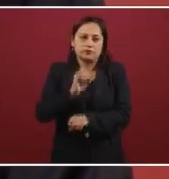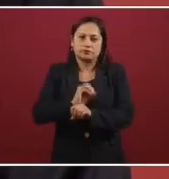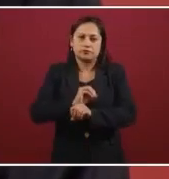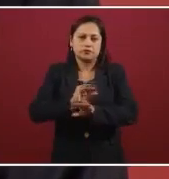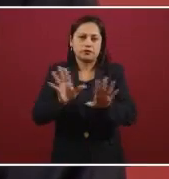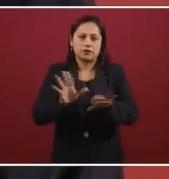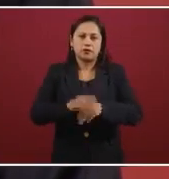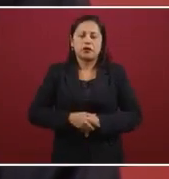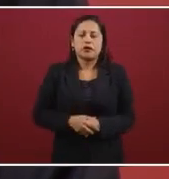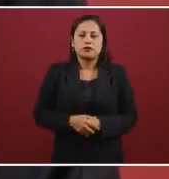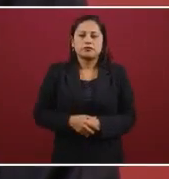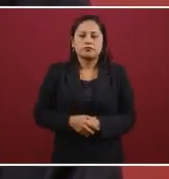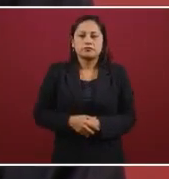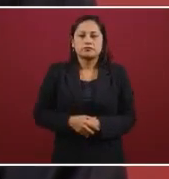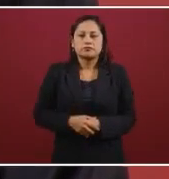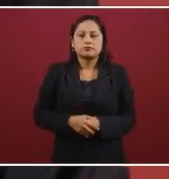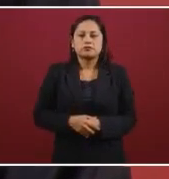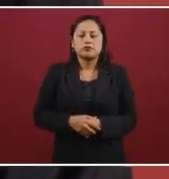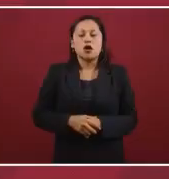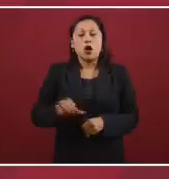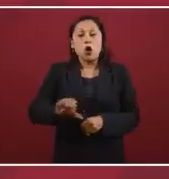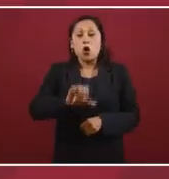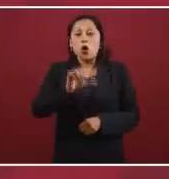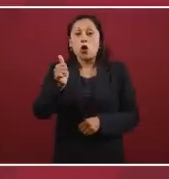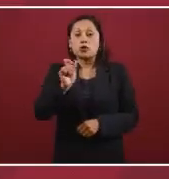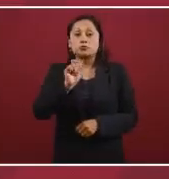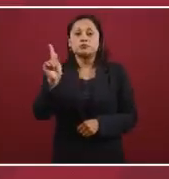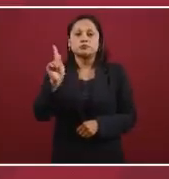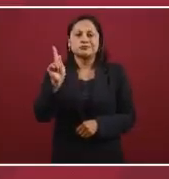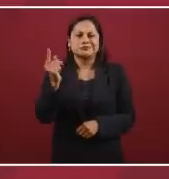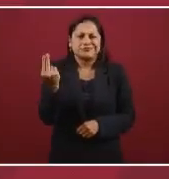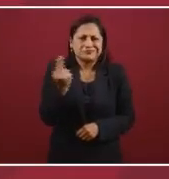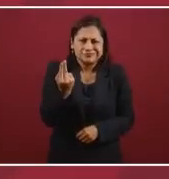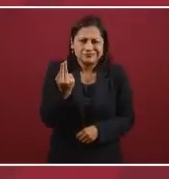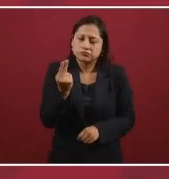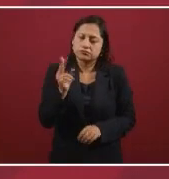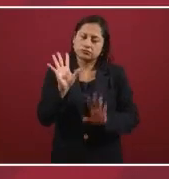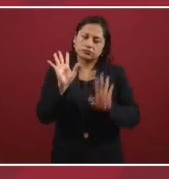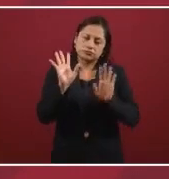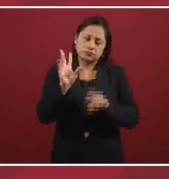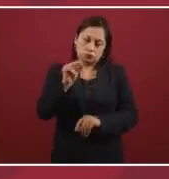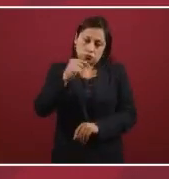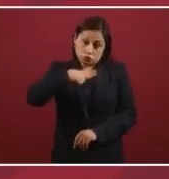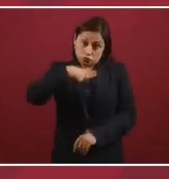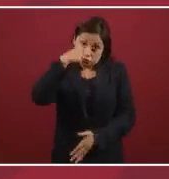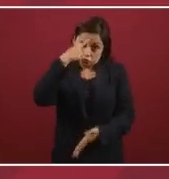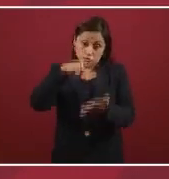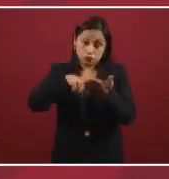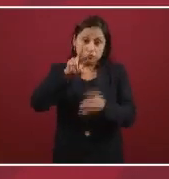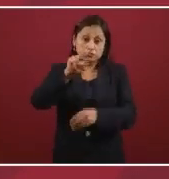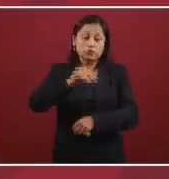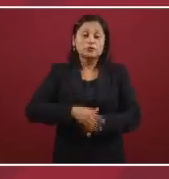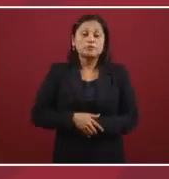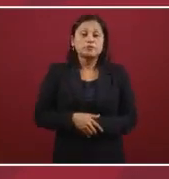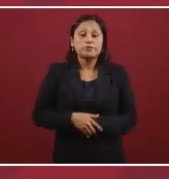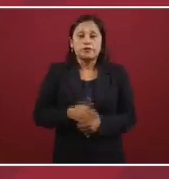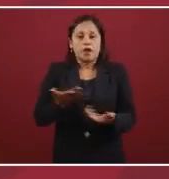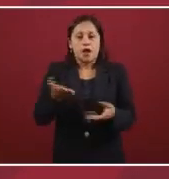en otras considero que no, incluso en lo que